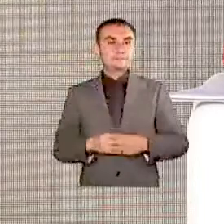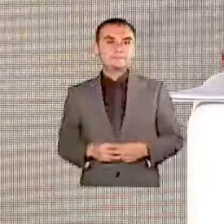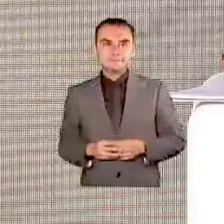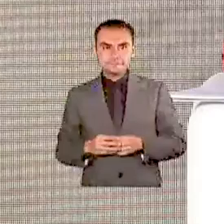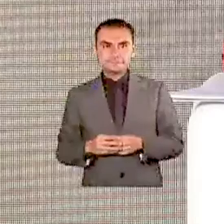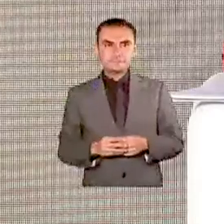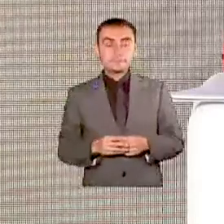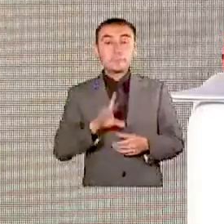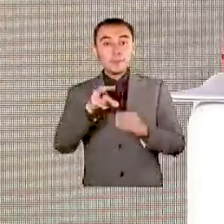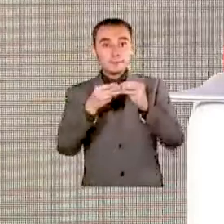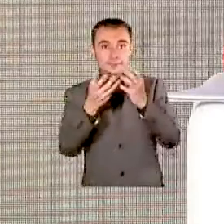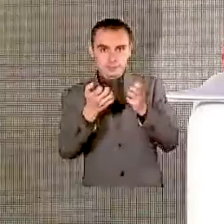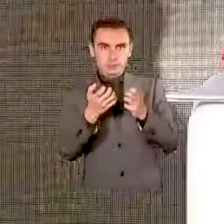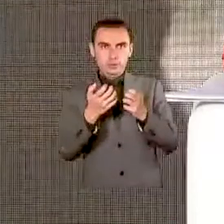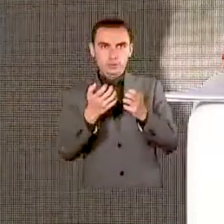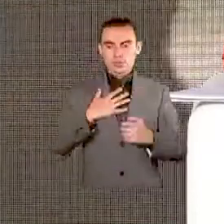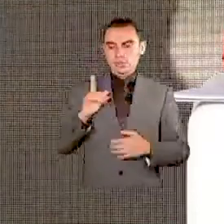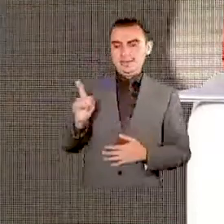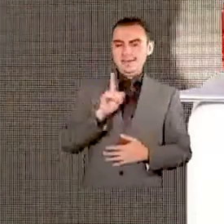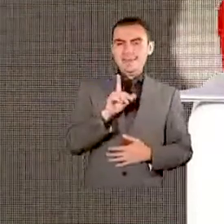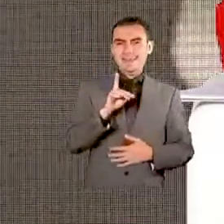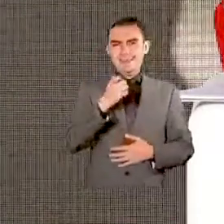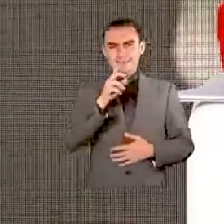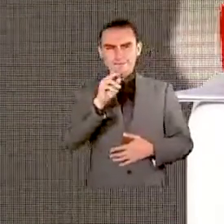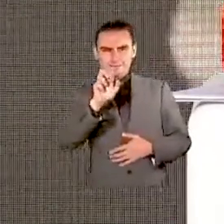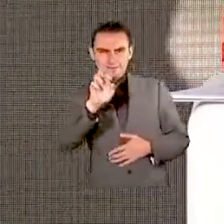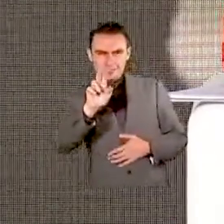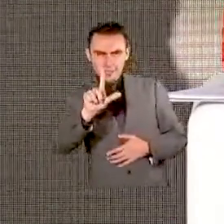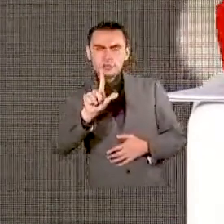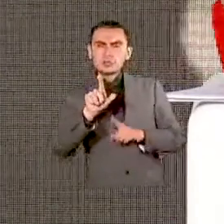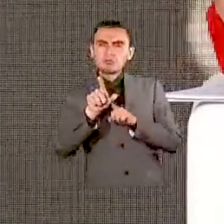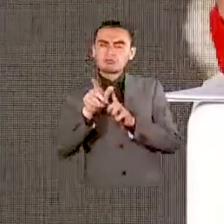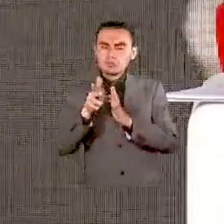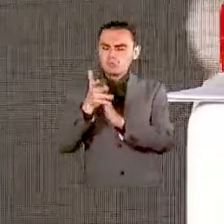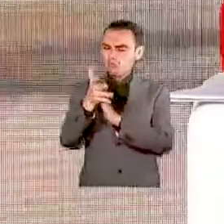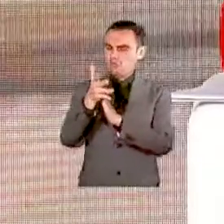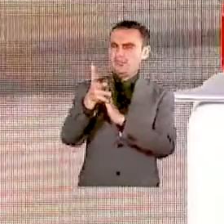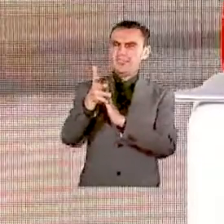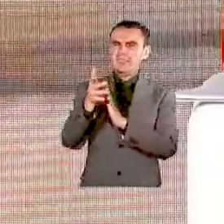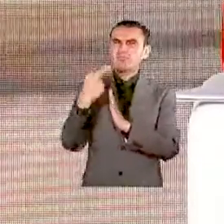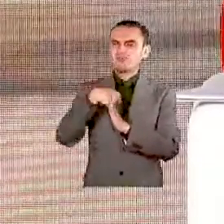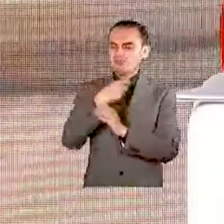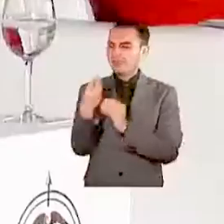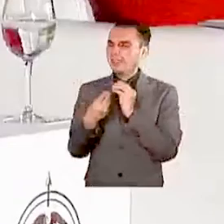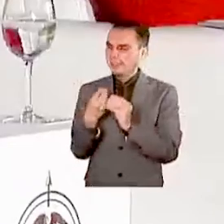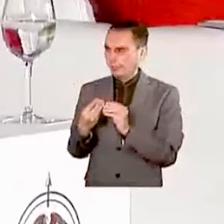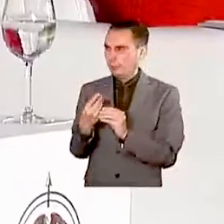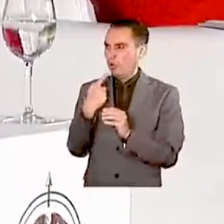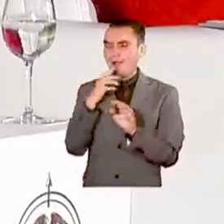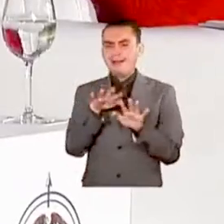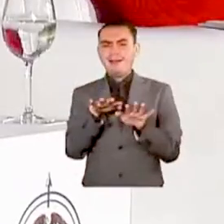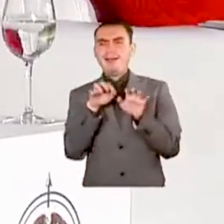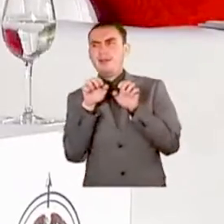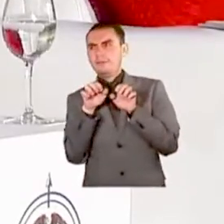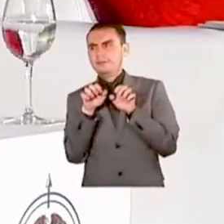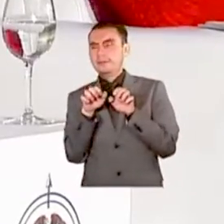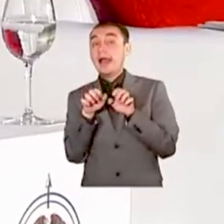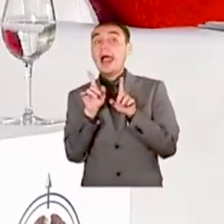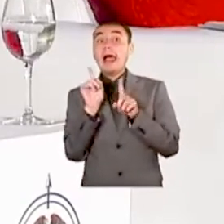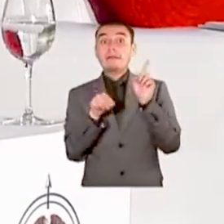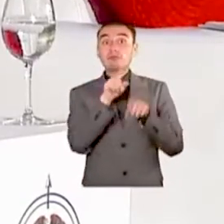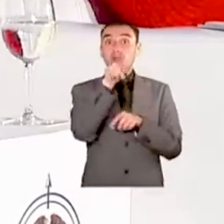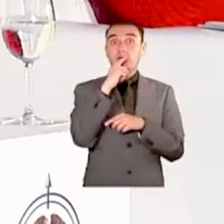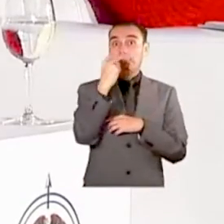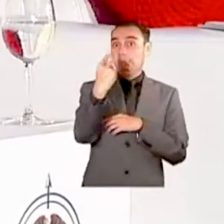a nuestro delegado Gabriel del Toro que nos cuente qué es lo que hacemos y qué es lo que tanto evitamos que muchas veces no se ve. Ustedes